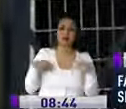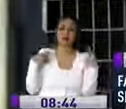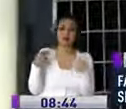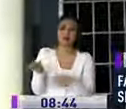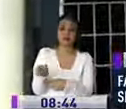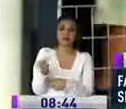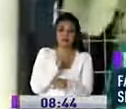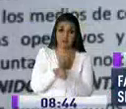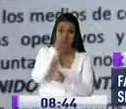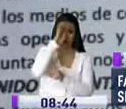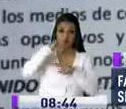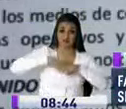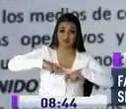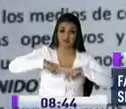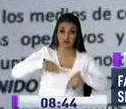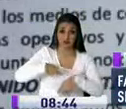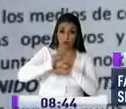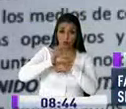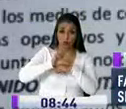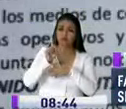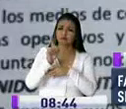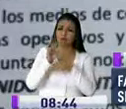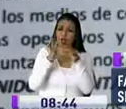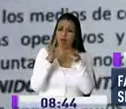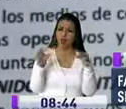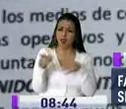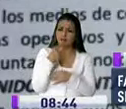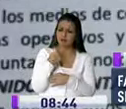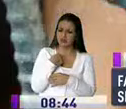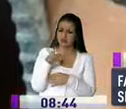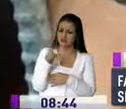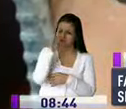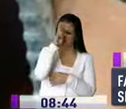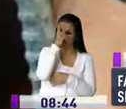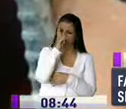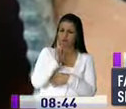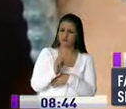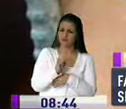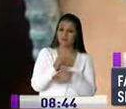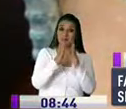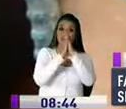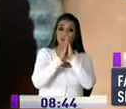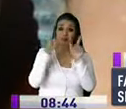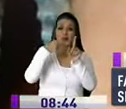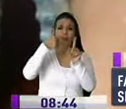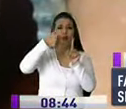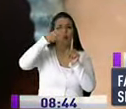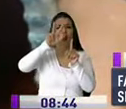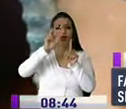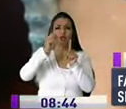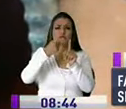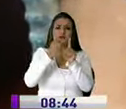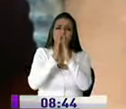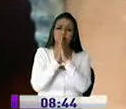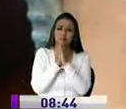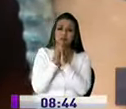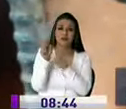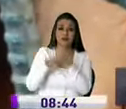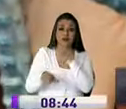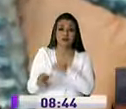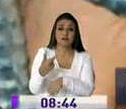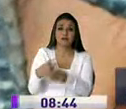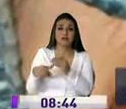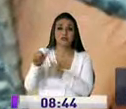de la inteligencia ecuatoriana, como se menciona en el comunicado. Yo le pido a Guacho que por favor no me le haga daño a mi